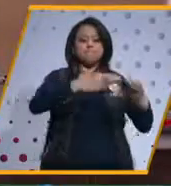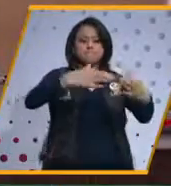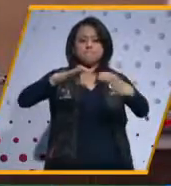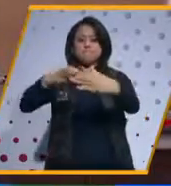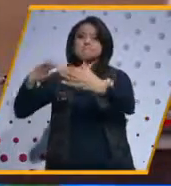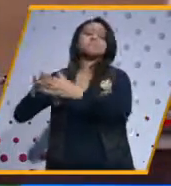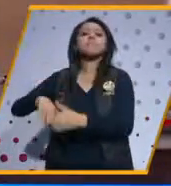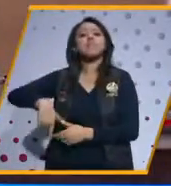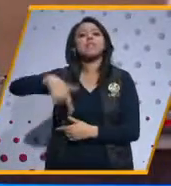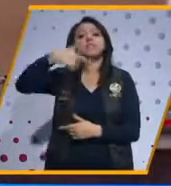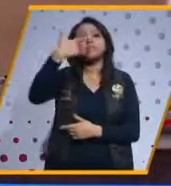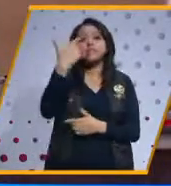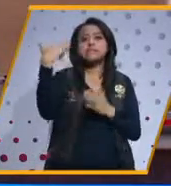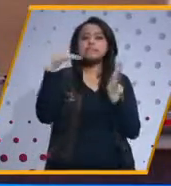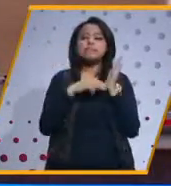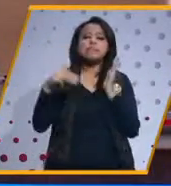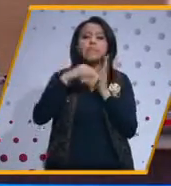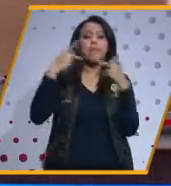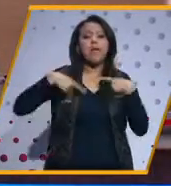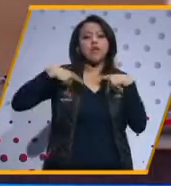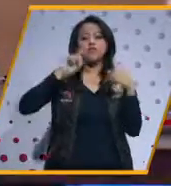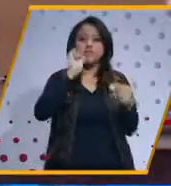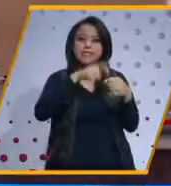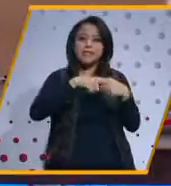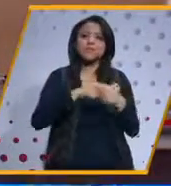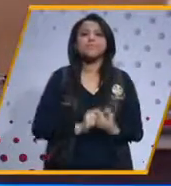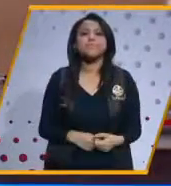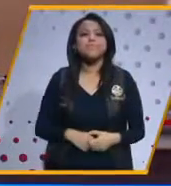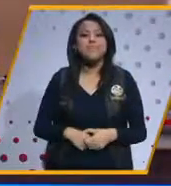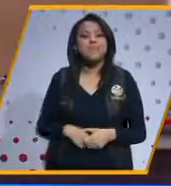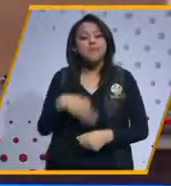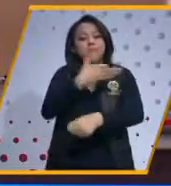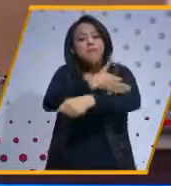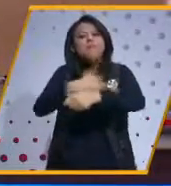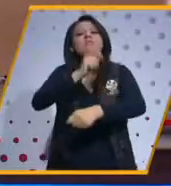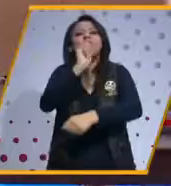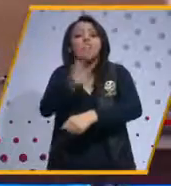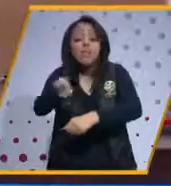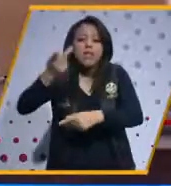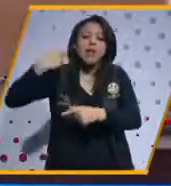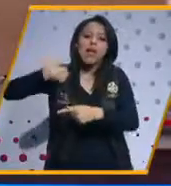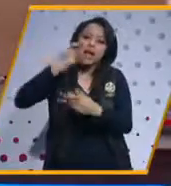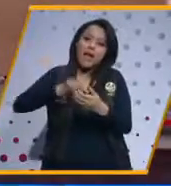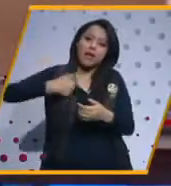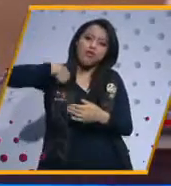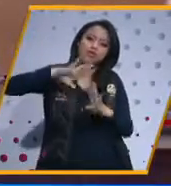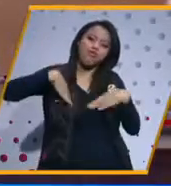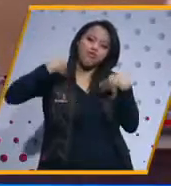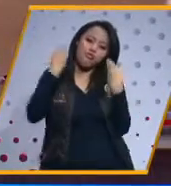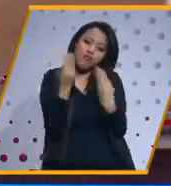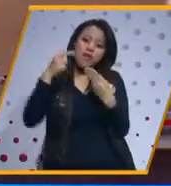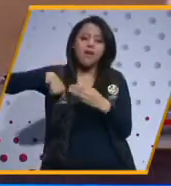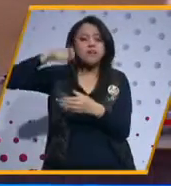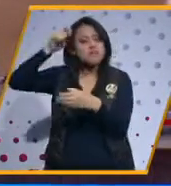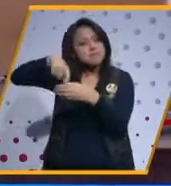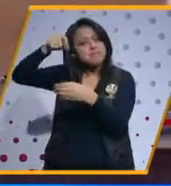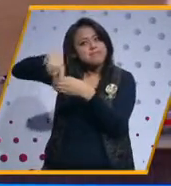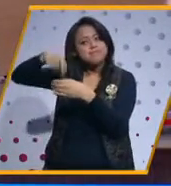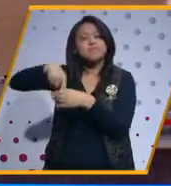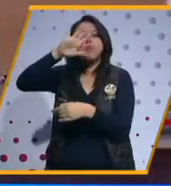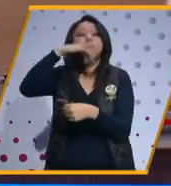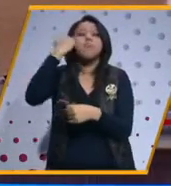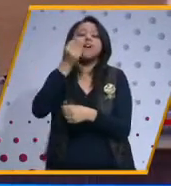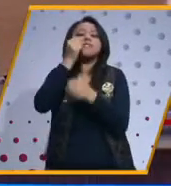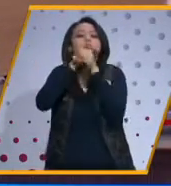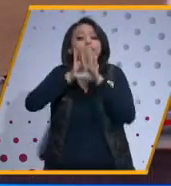de socios están metidos. ¿Qué significa eso? Familias que han puesto su dinero ahí. Y le recomiendo que si quiere más información, entra a